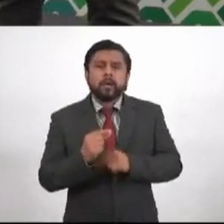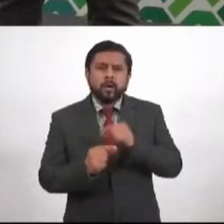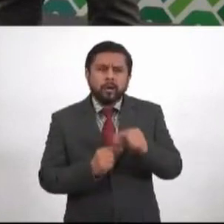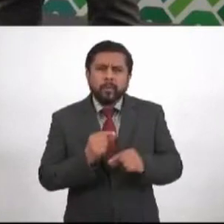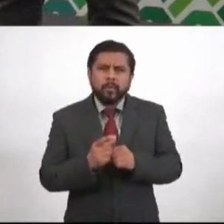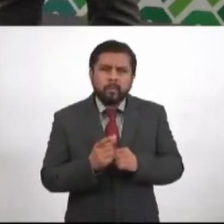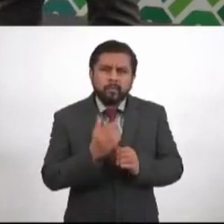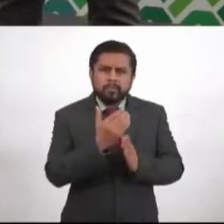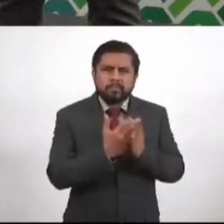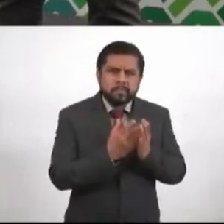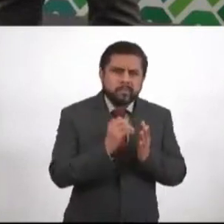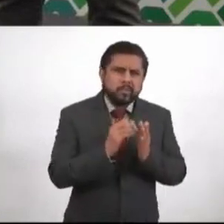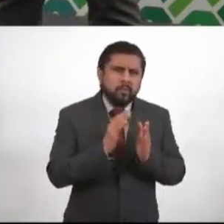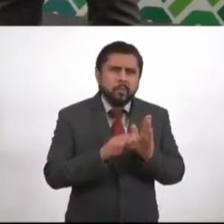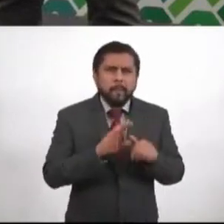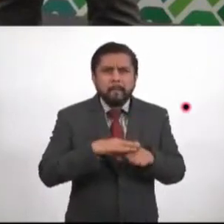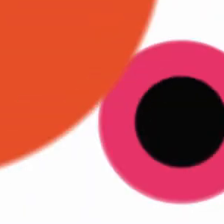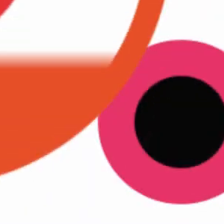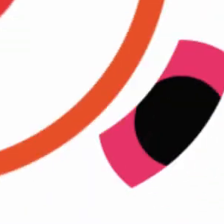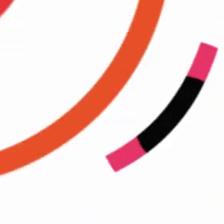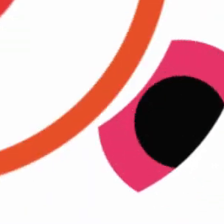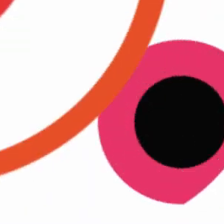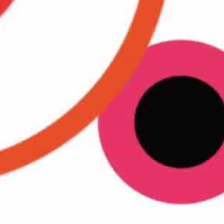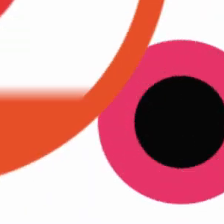vislumbrar con los números que nos han presentado?